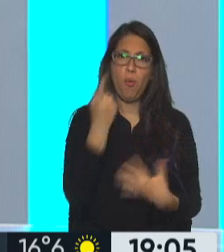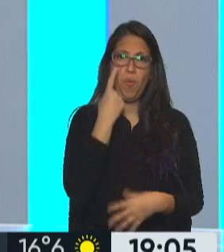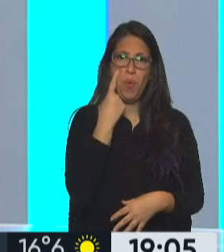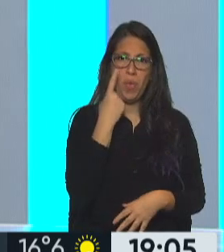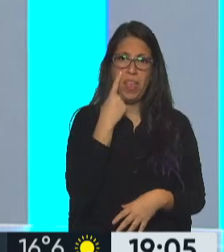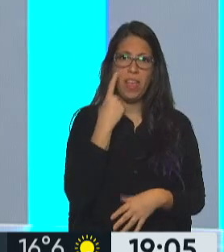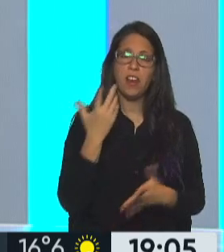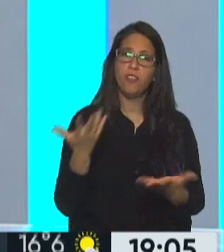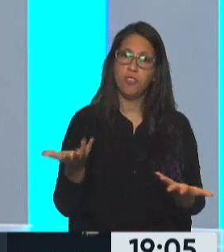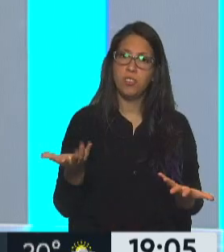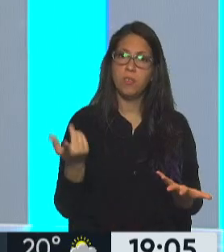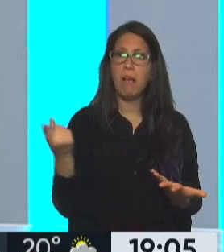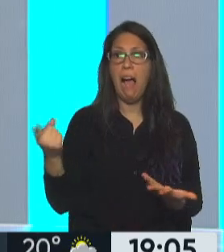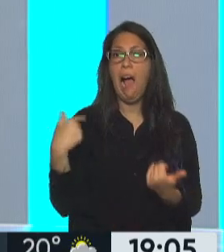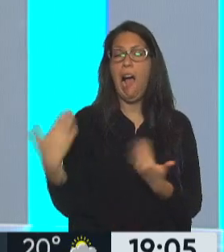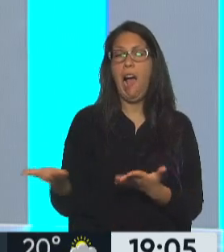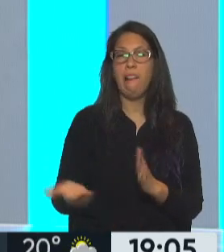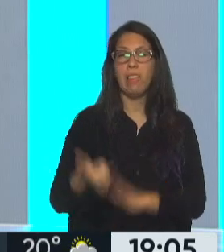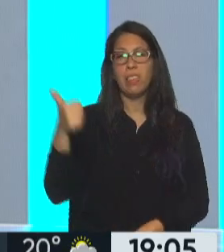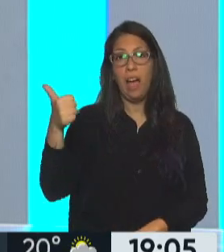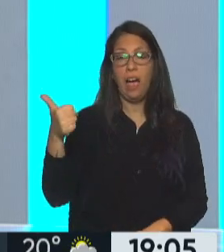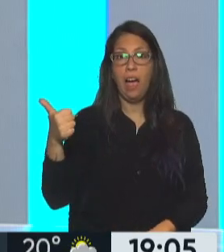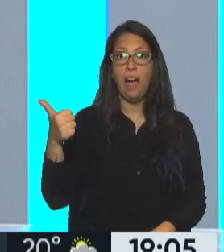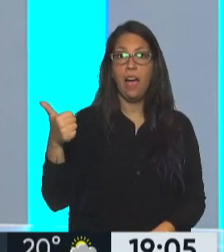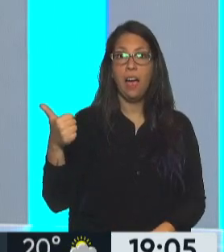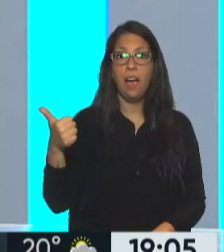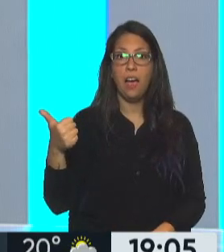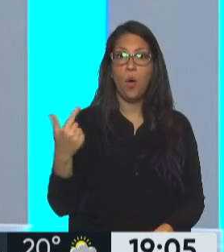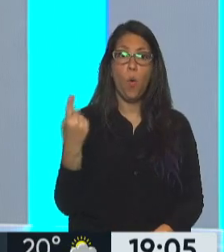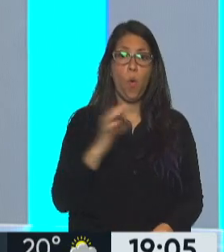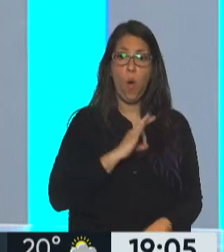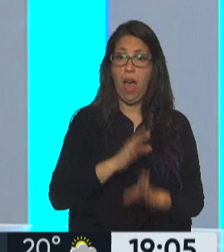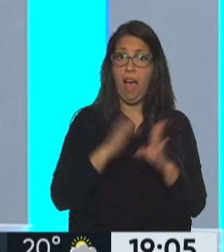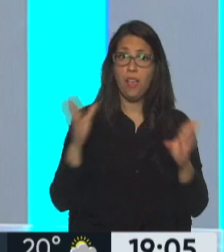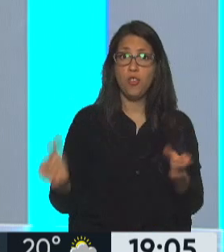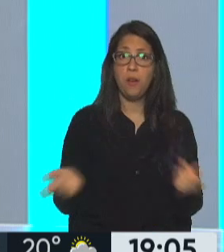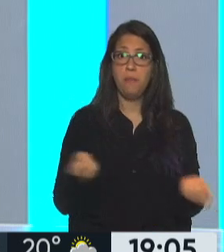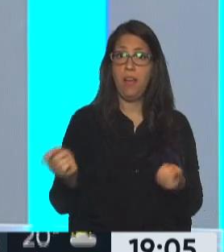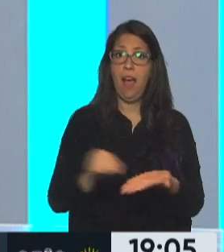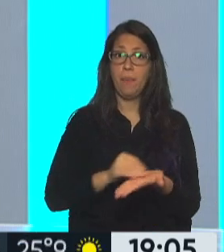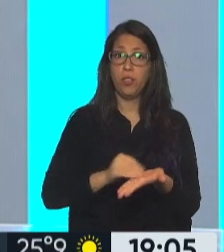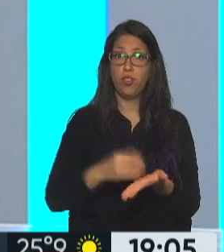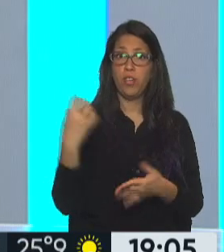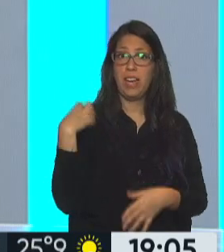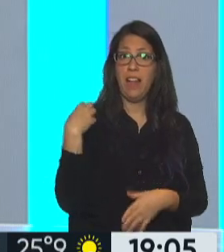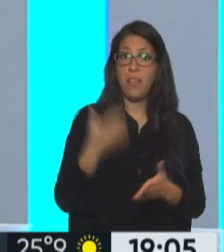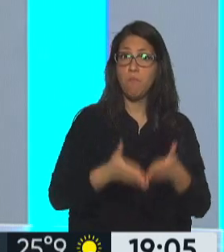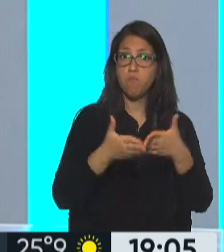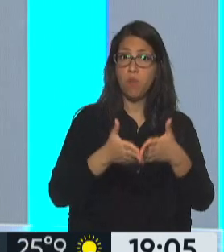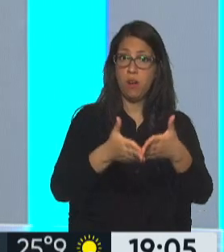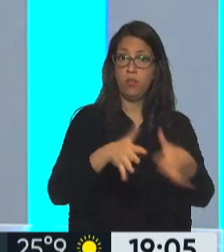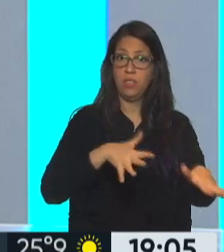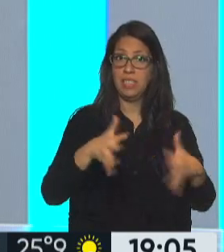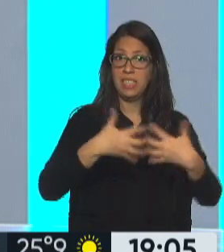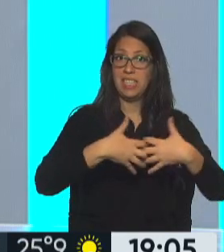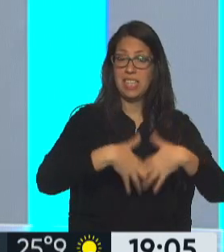capital aprovecha saca ventaja y este y obviamente en un año que manejó la administración general de Puerto el sistema